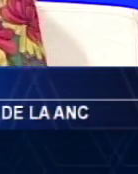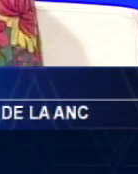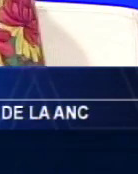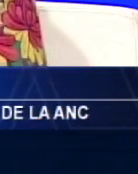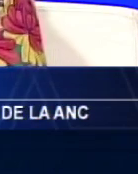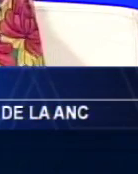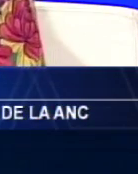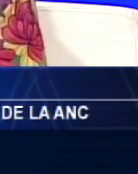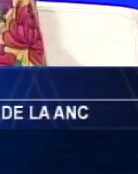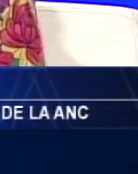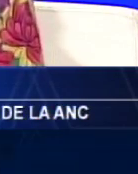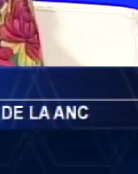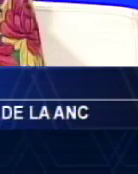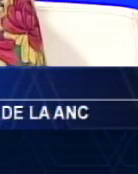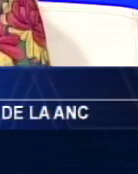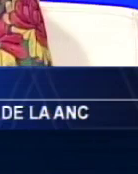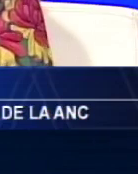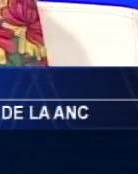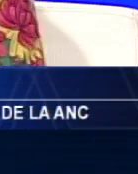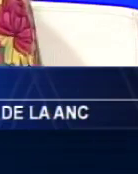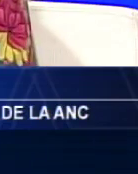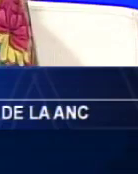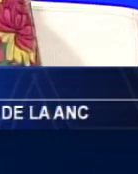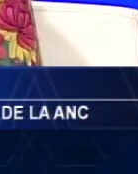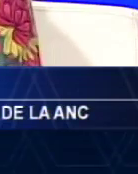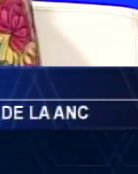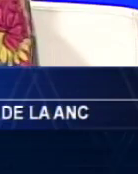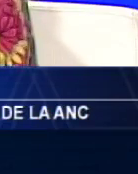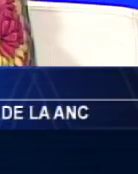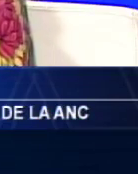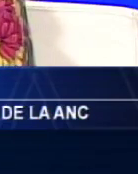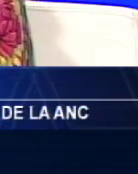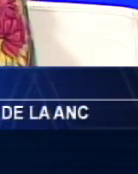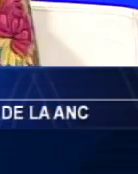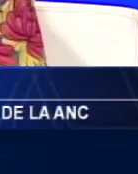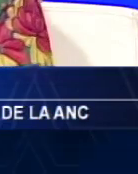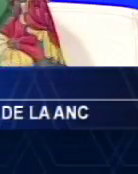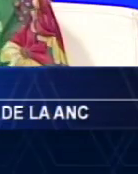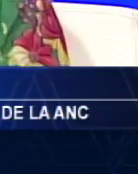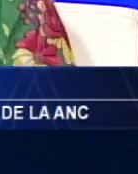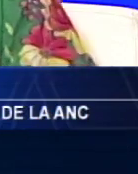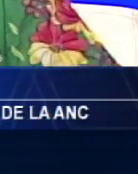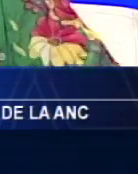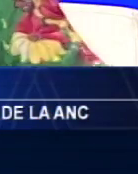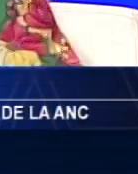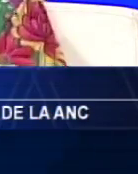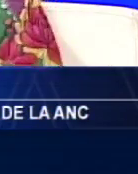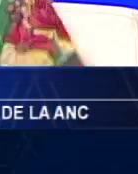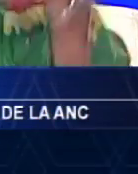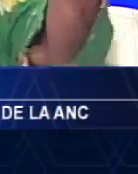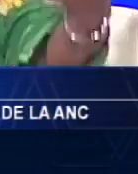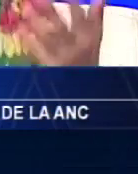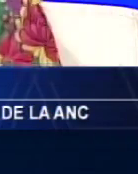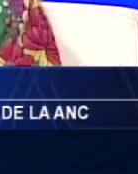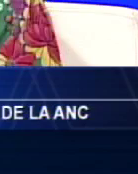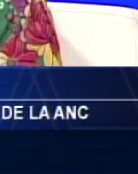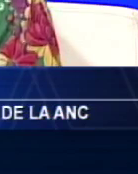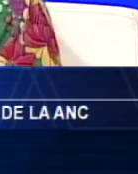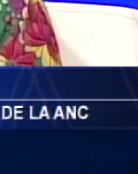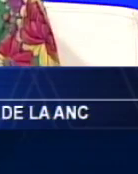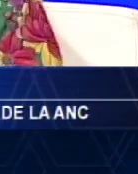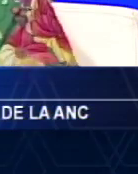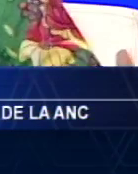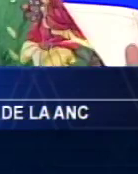De manera, yo por ejemplo me tocó el Estado Vargas, voy a estar al frente de un comando constituyente en Vargas en coordinación con el comando de campaña